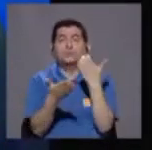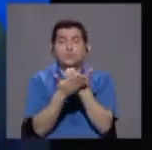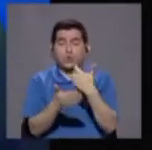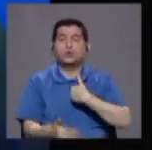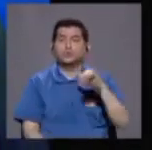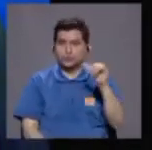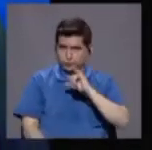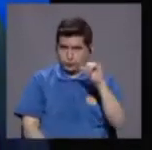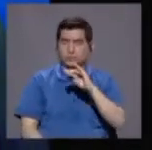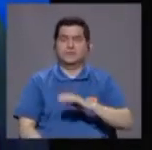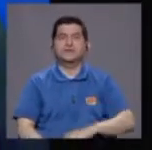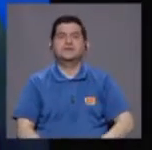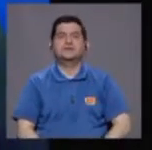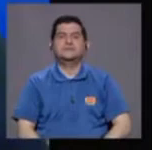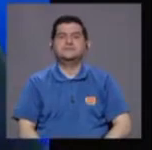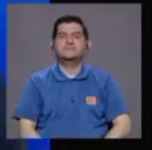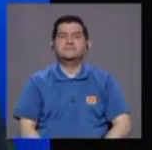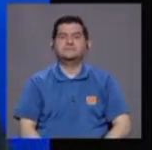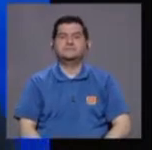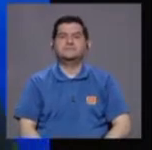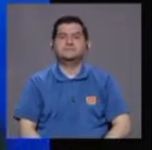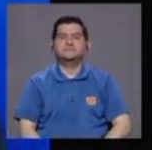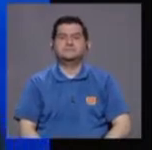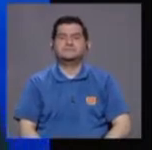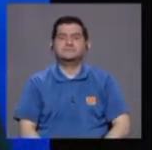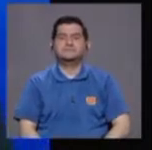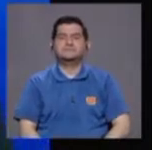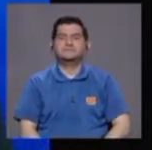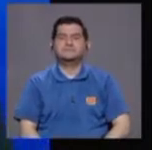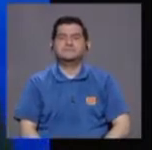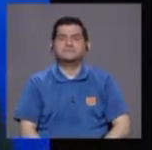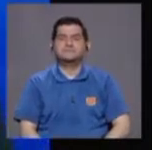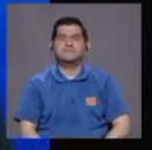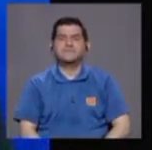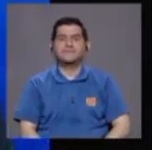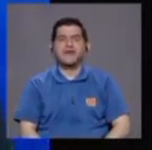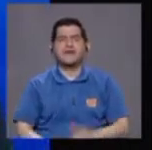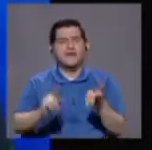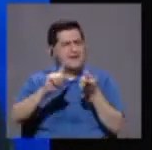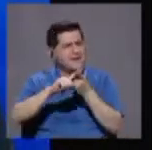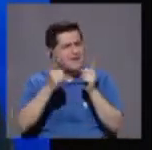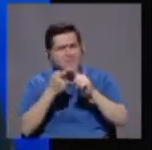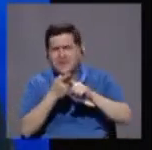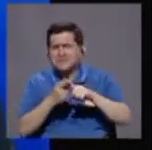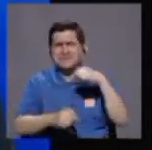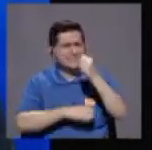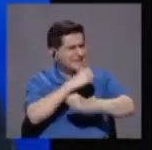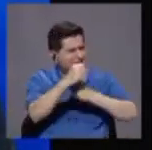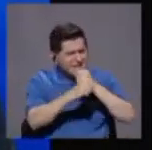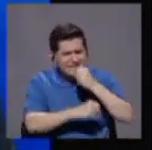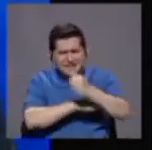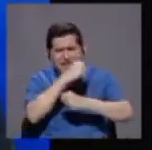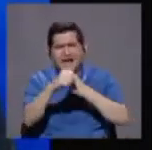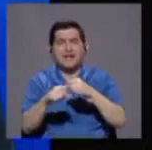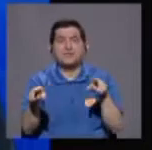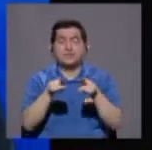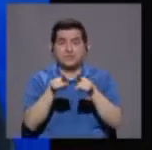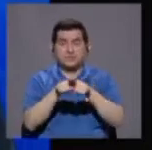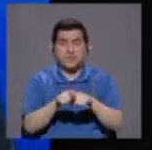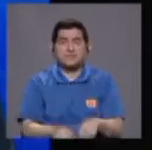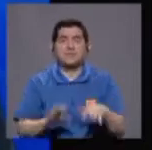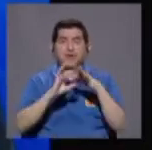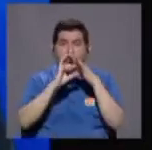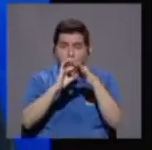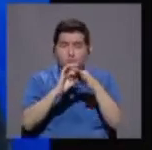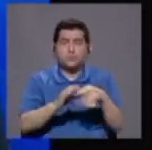también. Y bueno, de ahí es una amistad de muchos años. Estuvimos juntos también en la